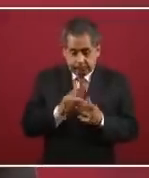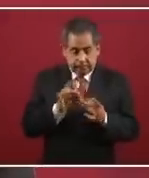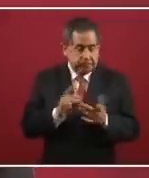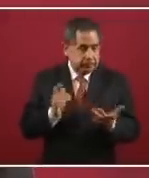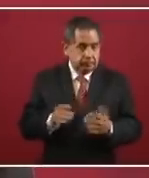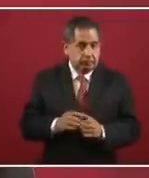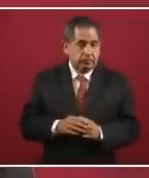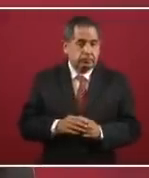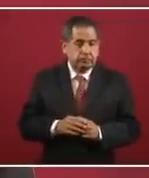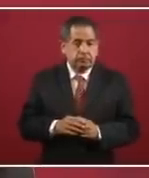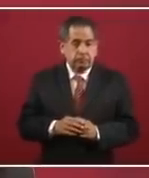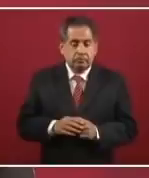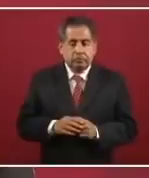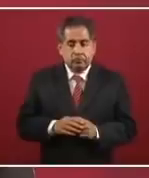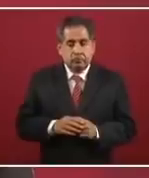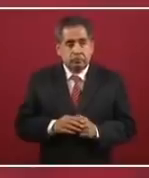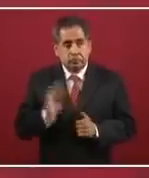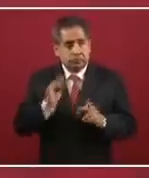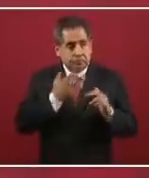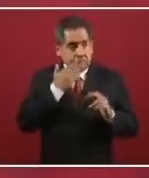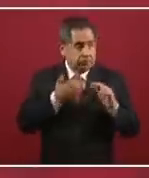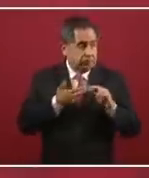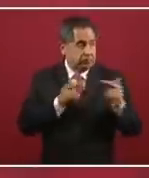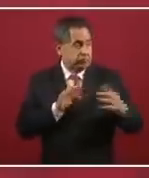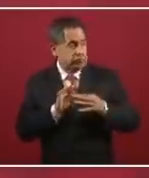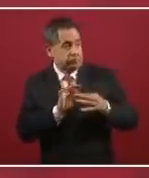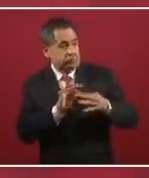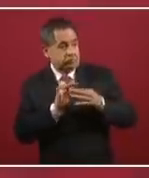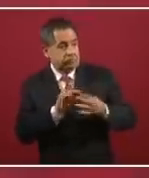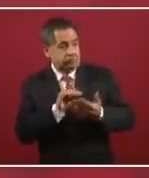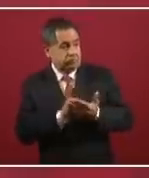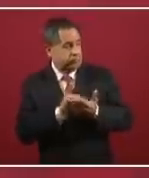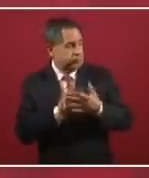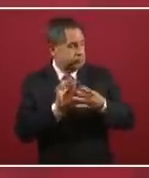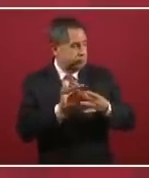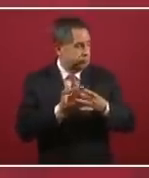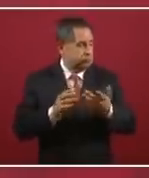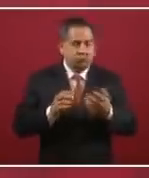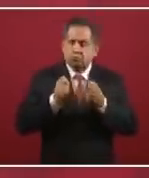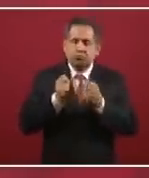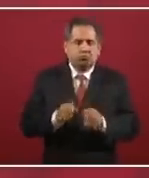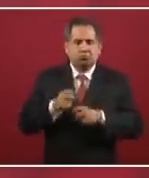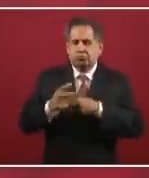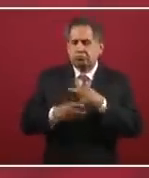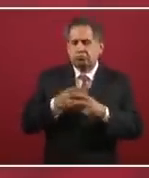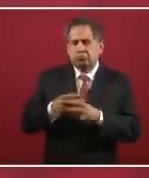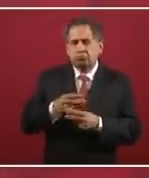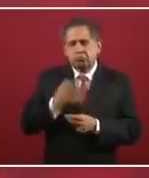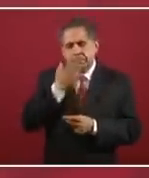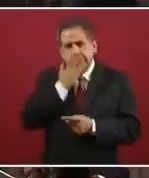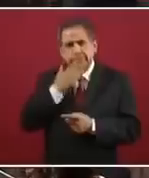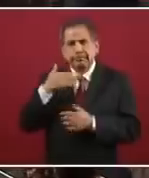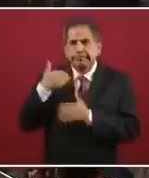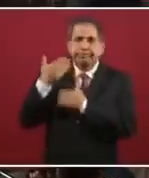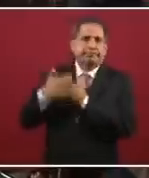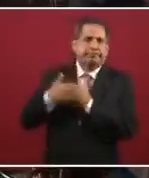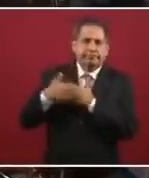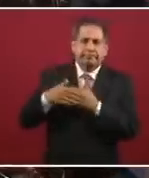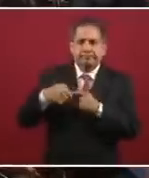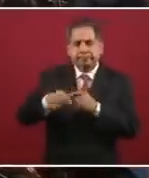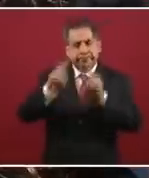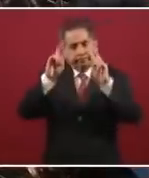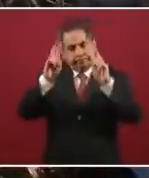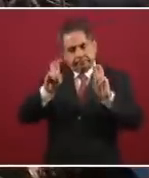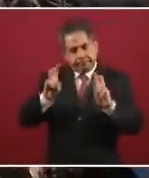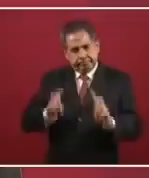si mantenemos una buena relación, como la estamos logrando hasta ahora, seguramente vamos a tener resultados favorables en los temas que